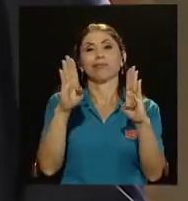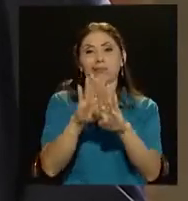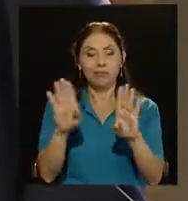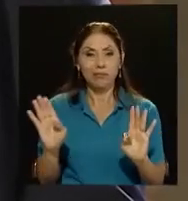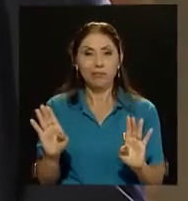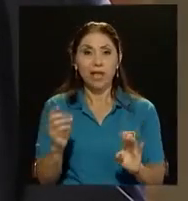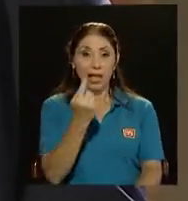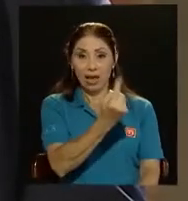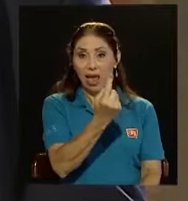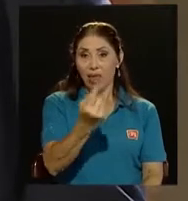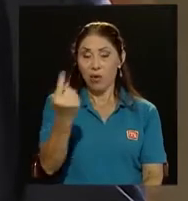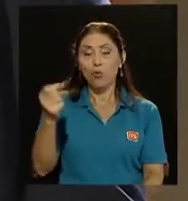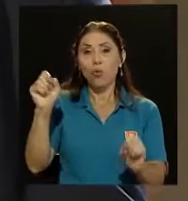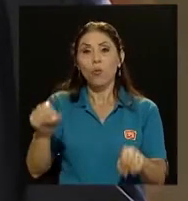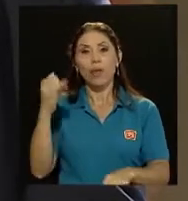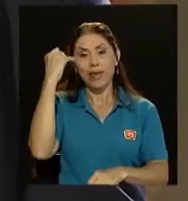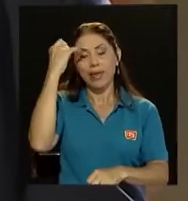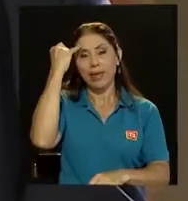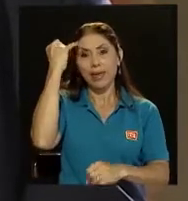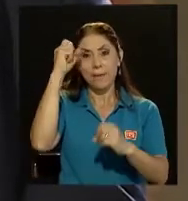cuál sería el resultado antes de